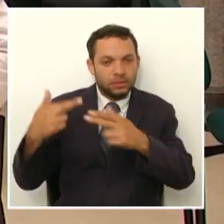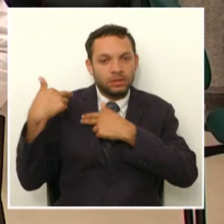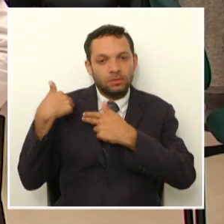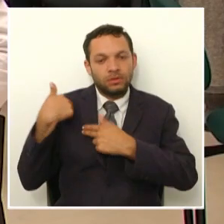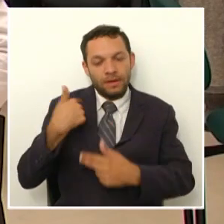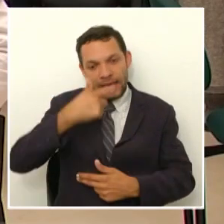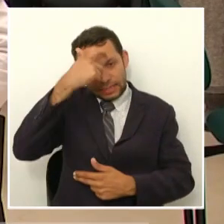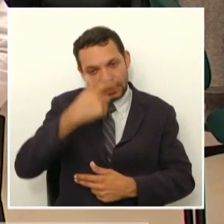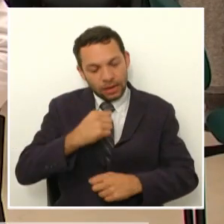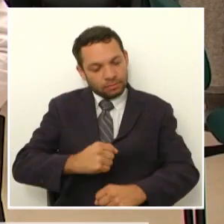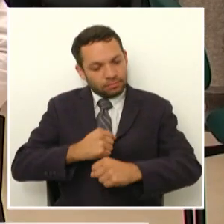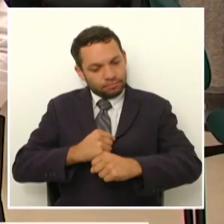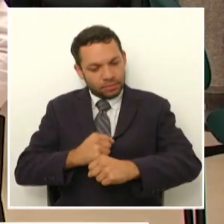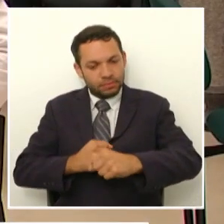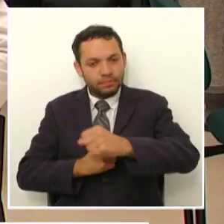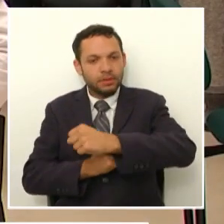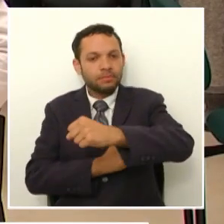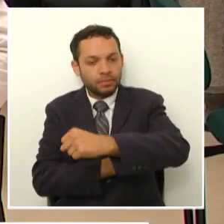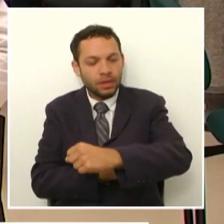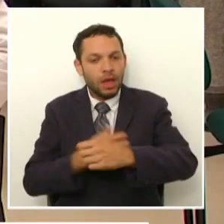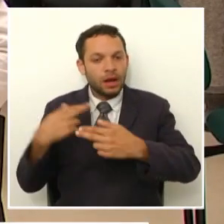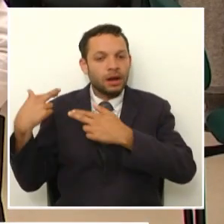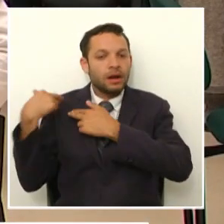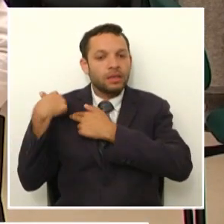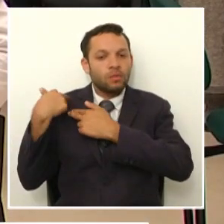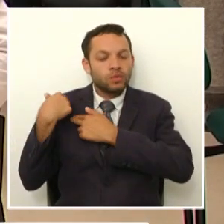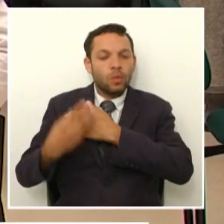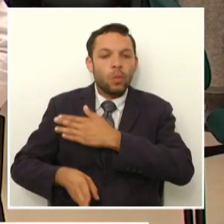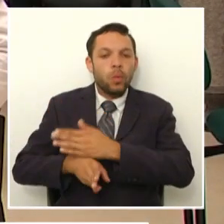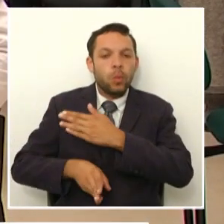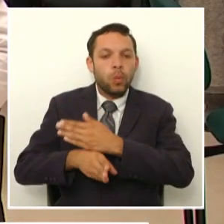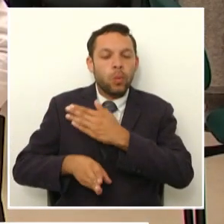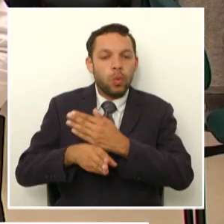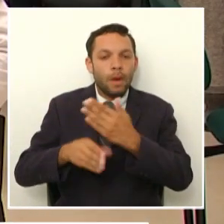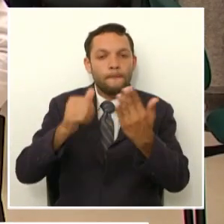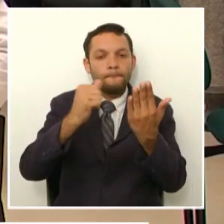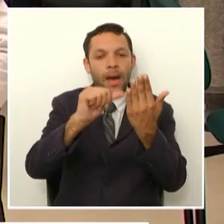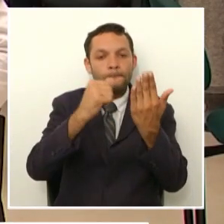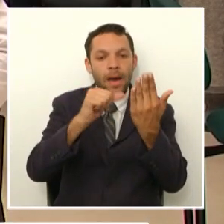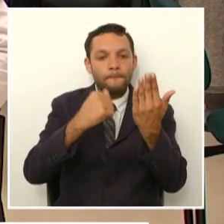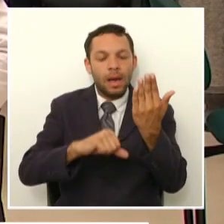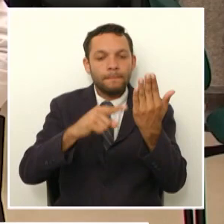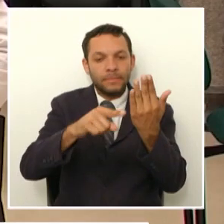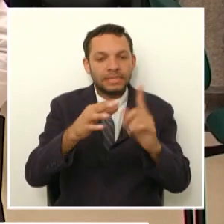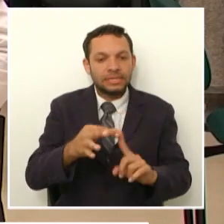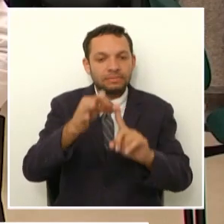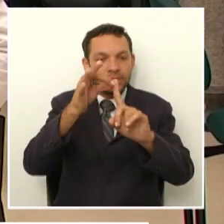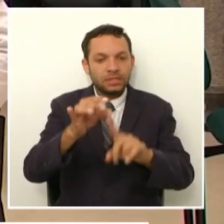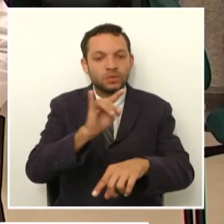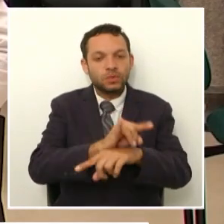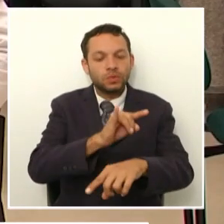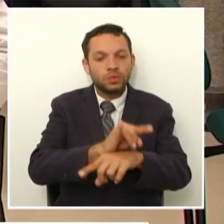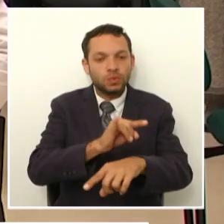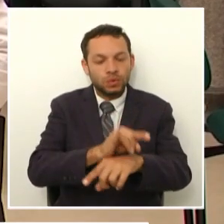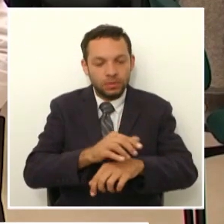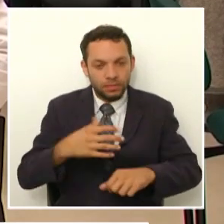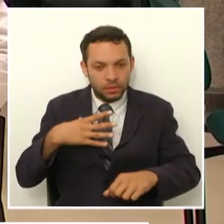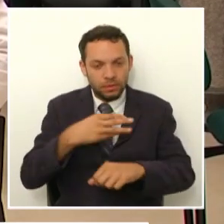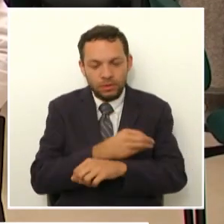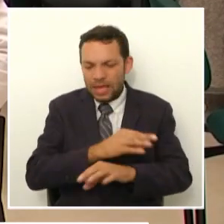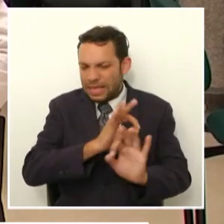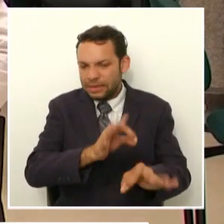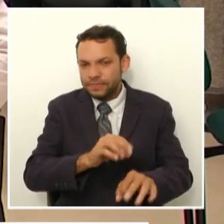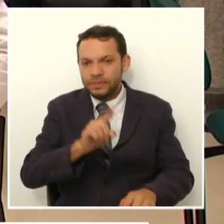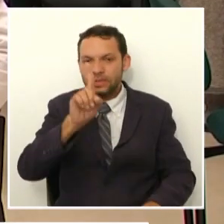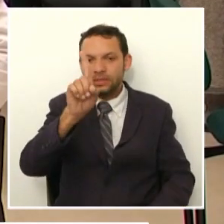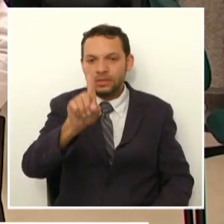seguridad. Esa es nuestra responsabilidad, ¿no? En nuestro programa de especialización en anestesia, como te decía, donde hemos formado